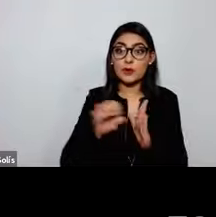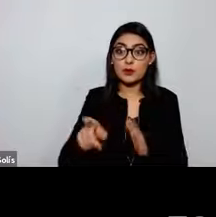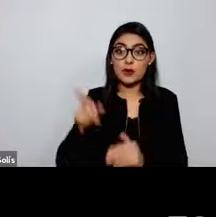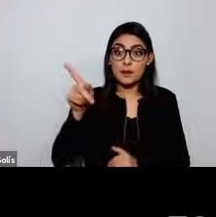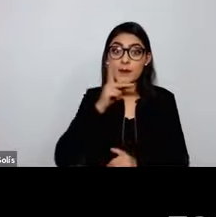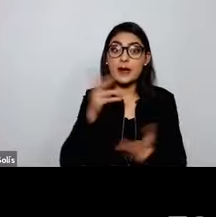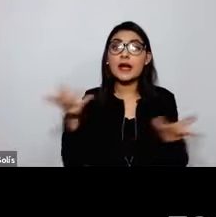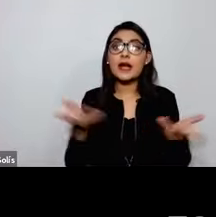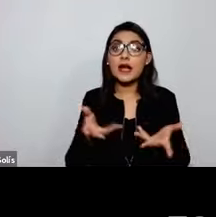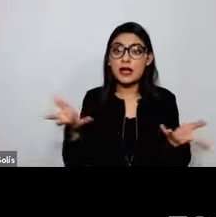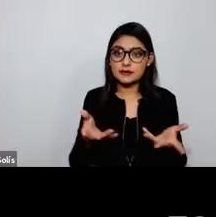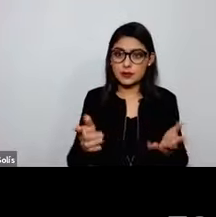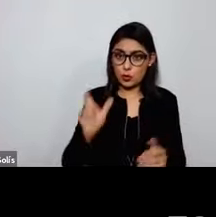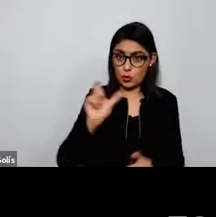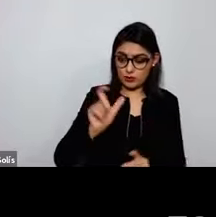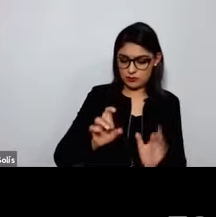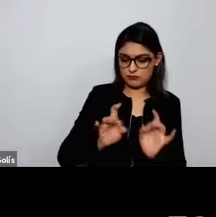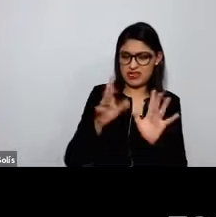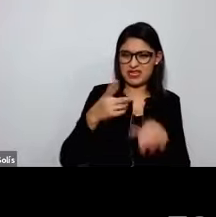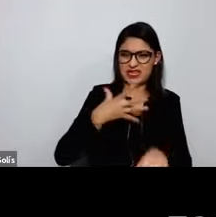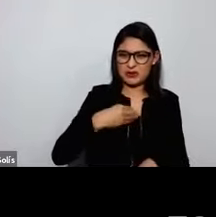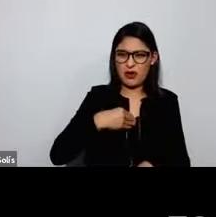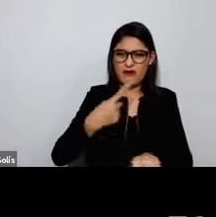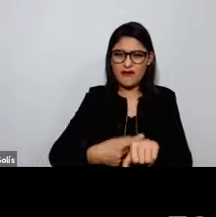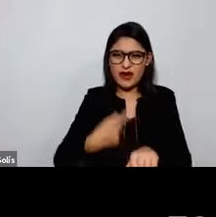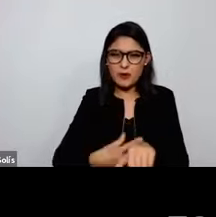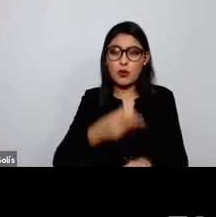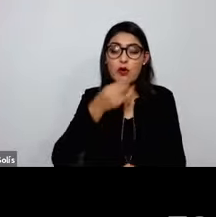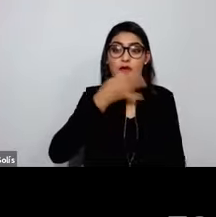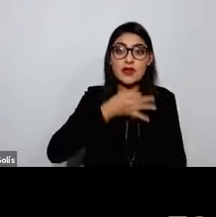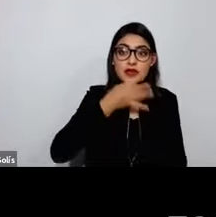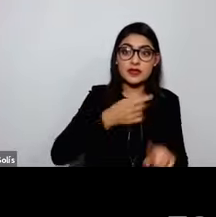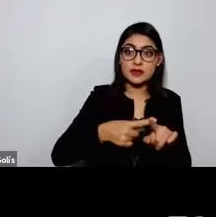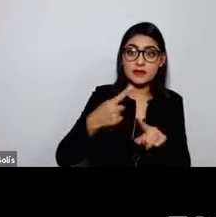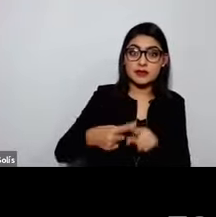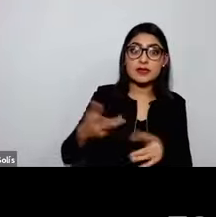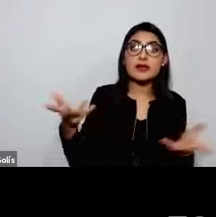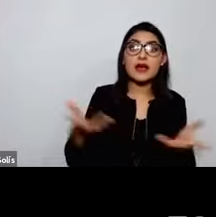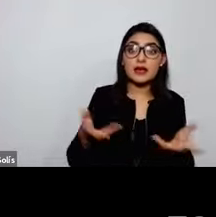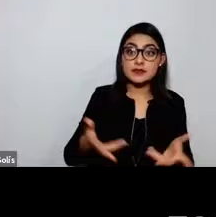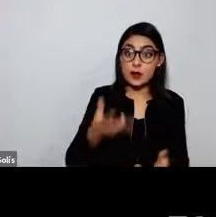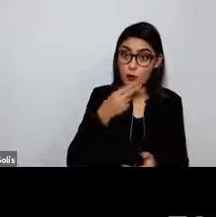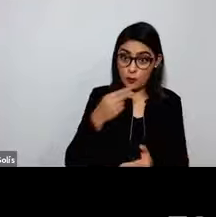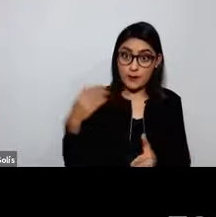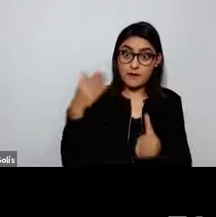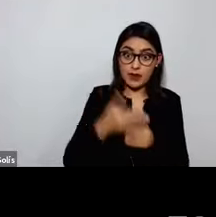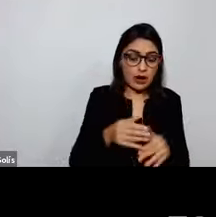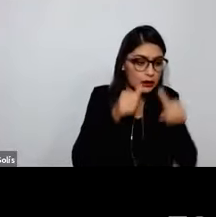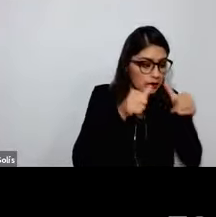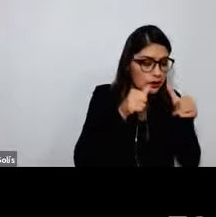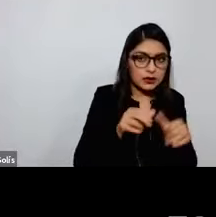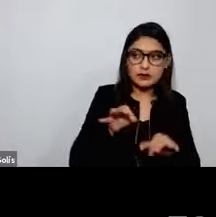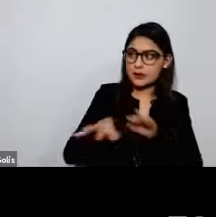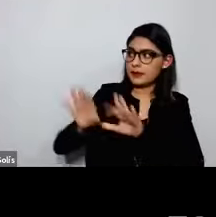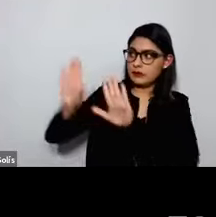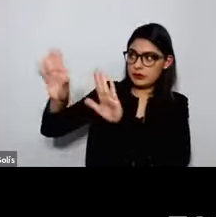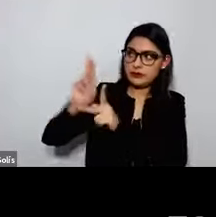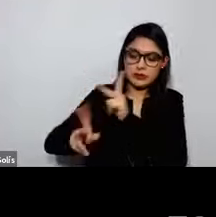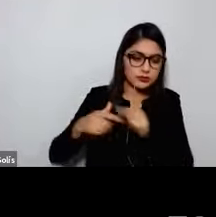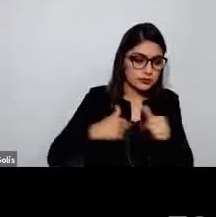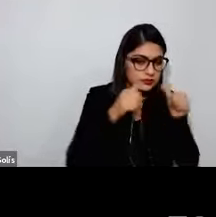casa y prende la tele. Esto tiene un costo en el desarrollo profesional de la mujer y eso es lo que pretende compensar